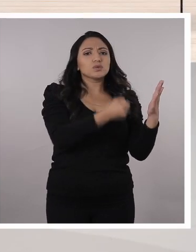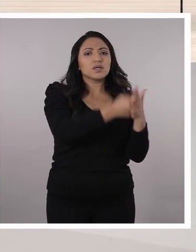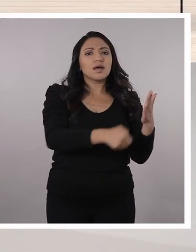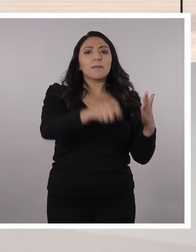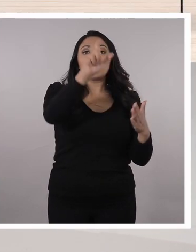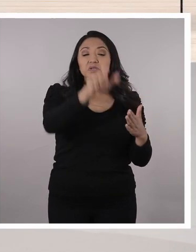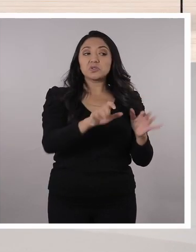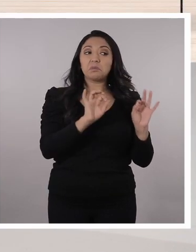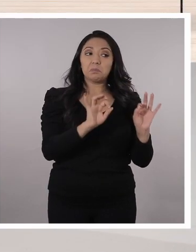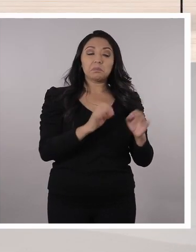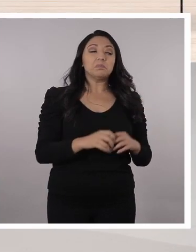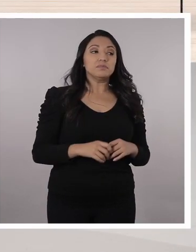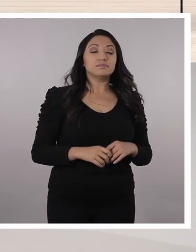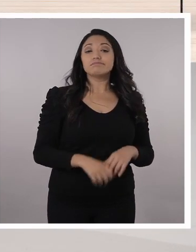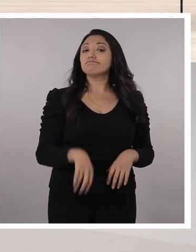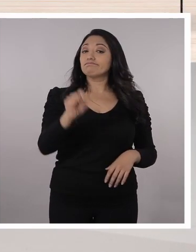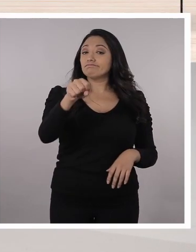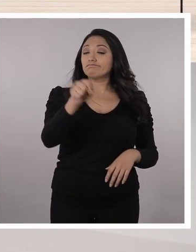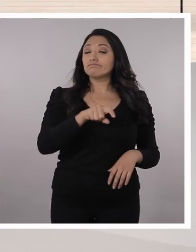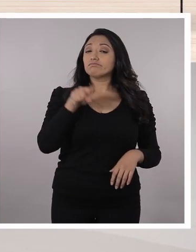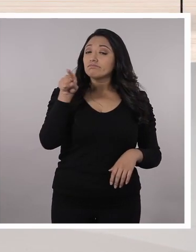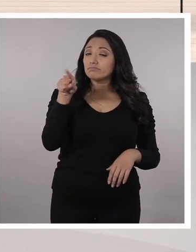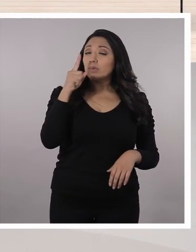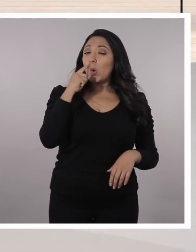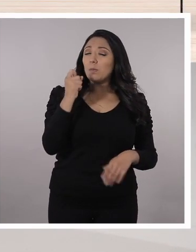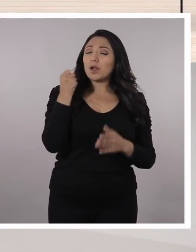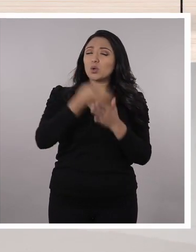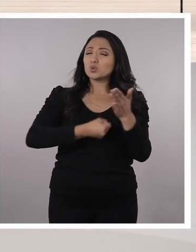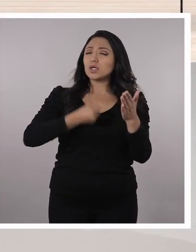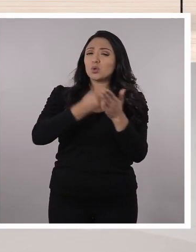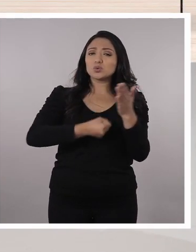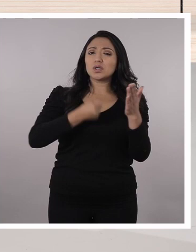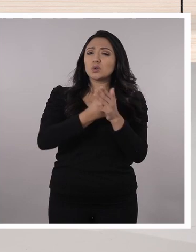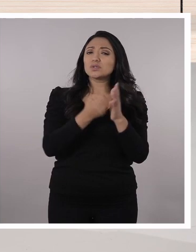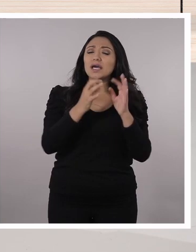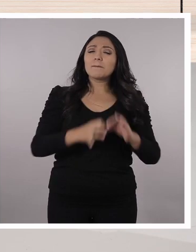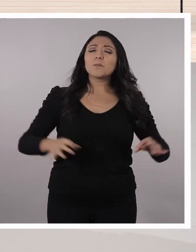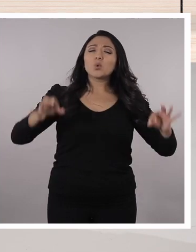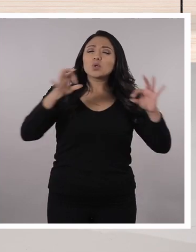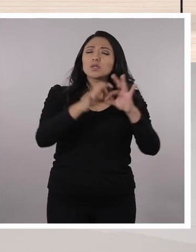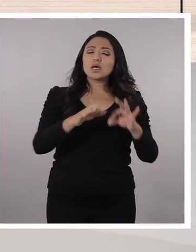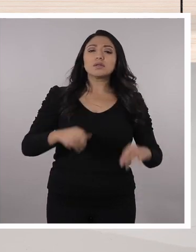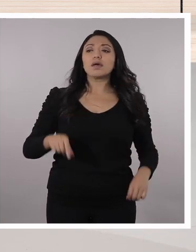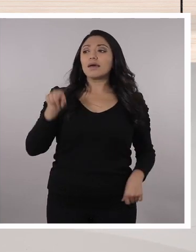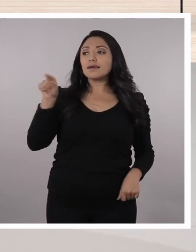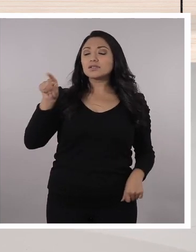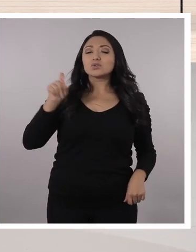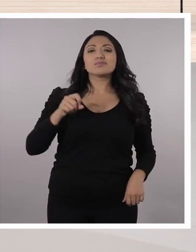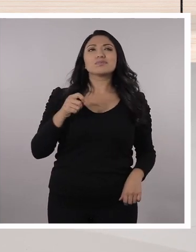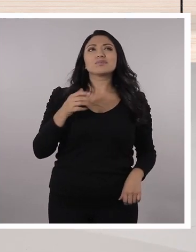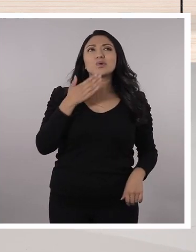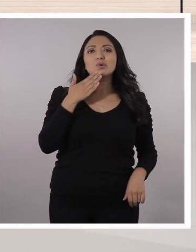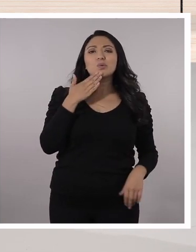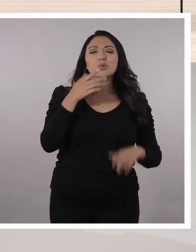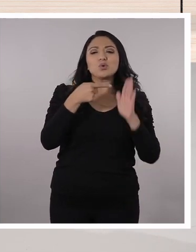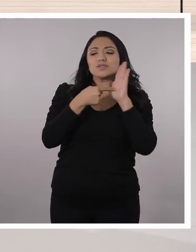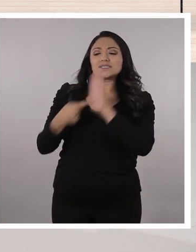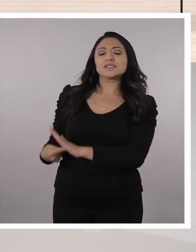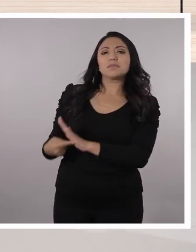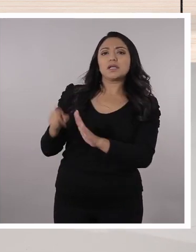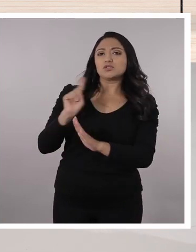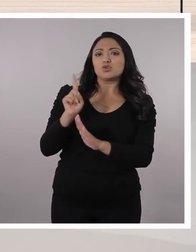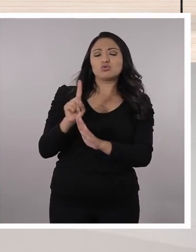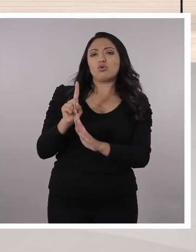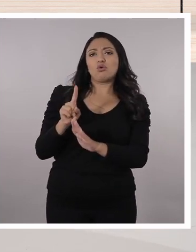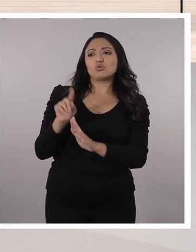hombre admirable. Así es, la lucha de Nelson Mandela fue muy importante porque él luchó contra este sistema de segregación